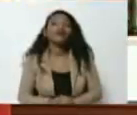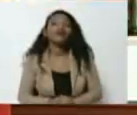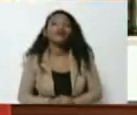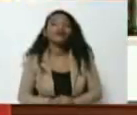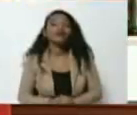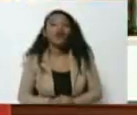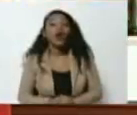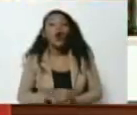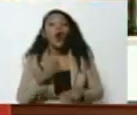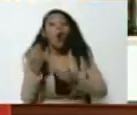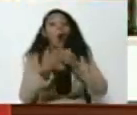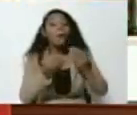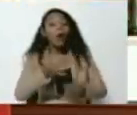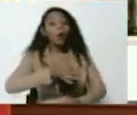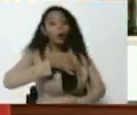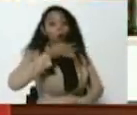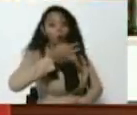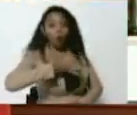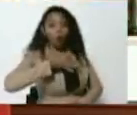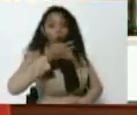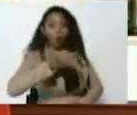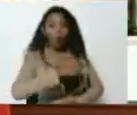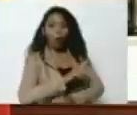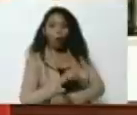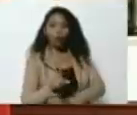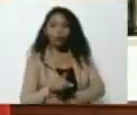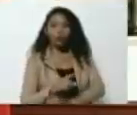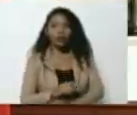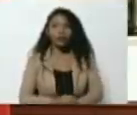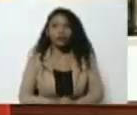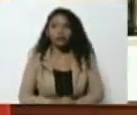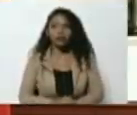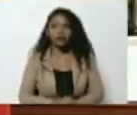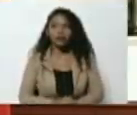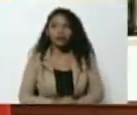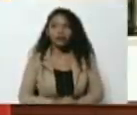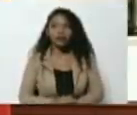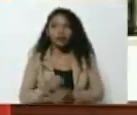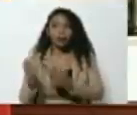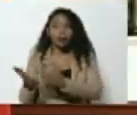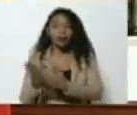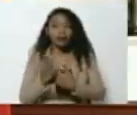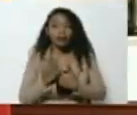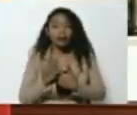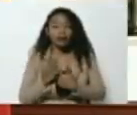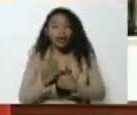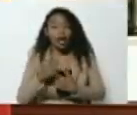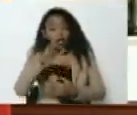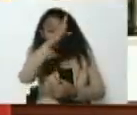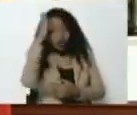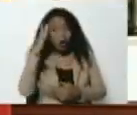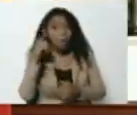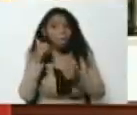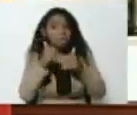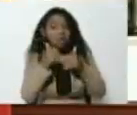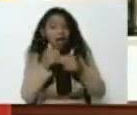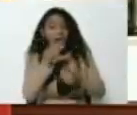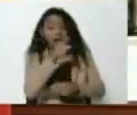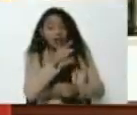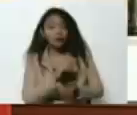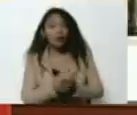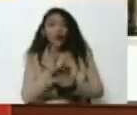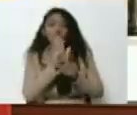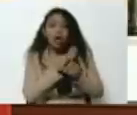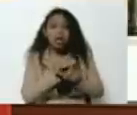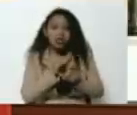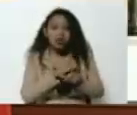Como orador de orden, me recibí bien a Diosdado por allá, mijo. Con cariño